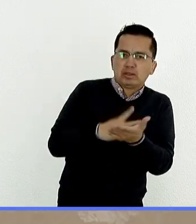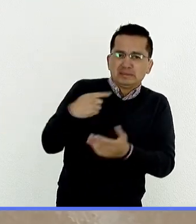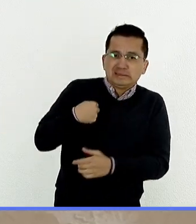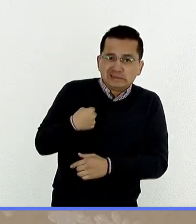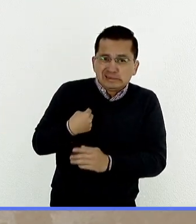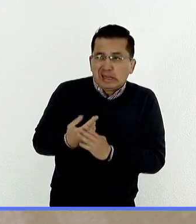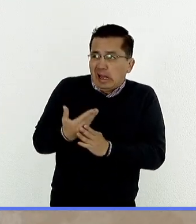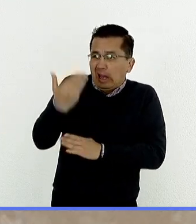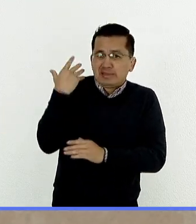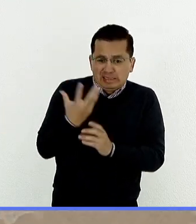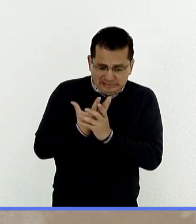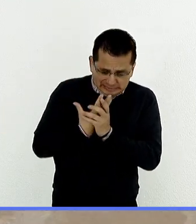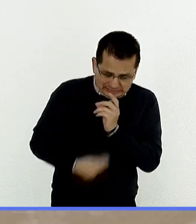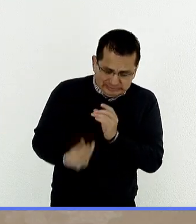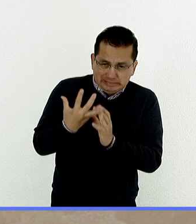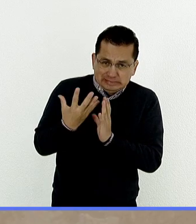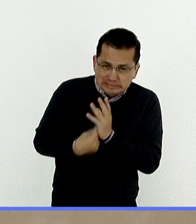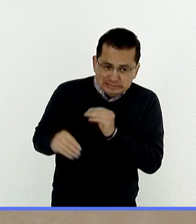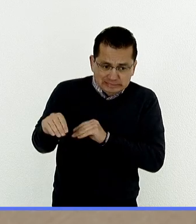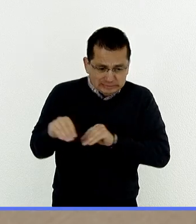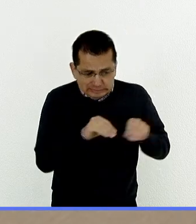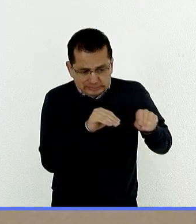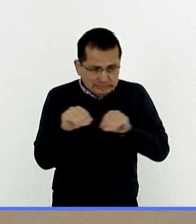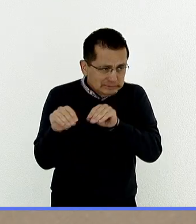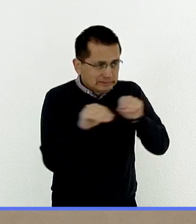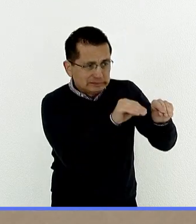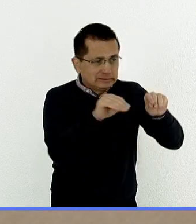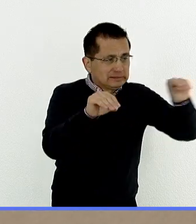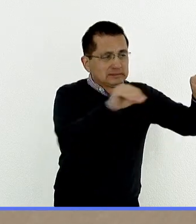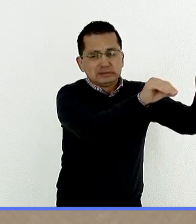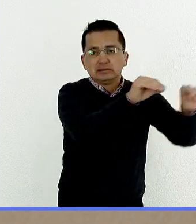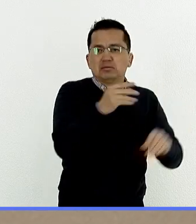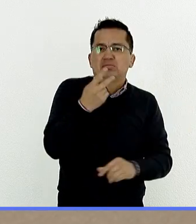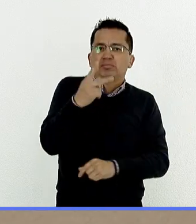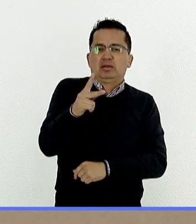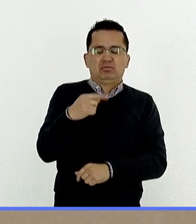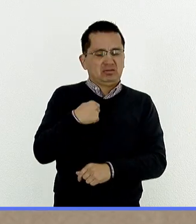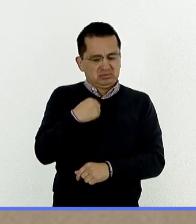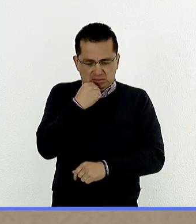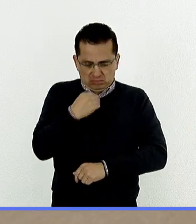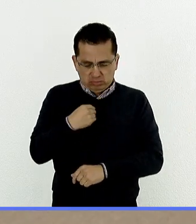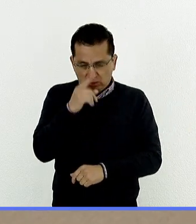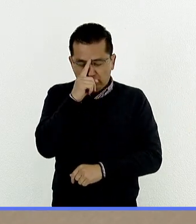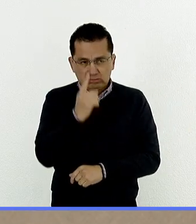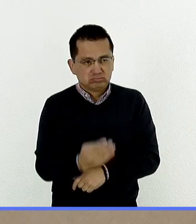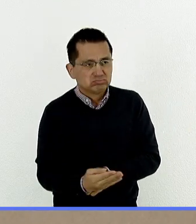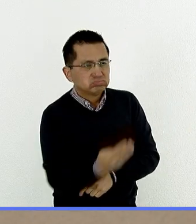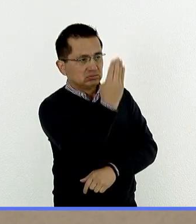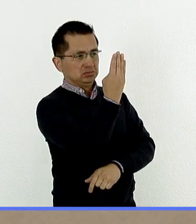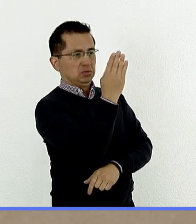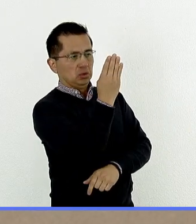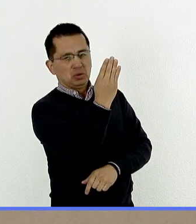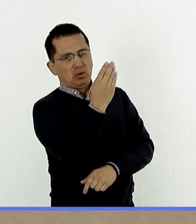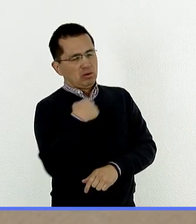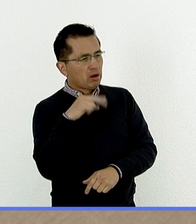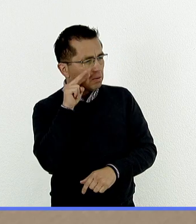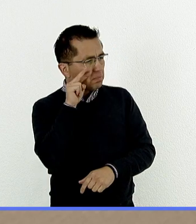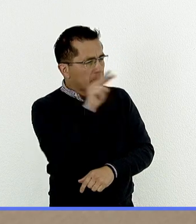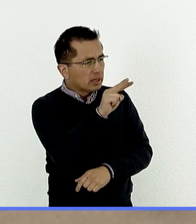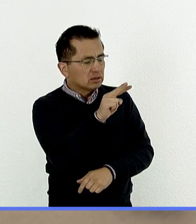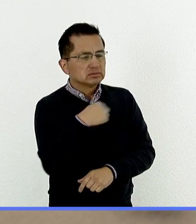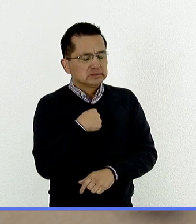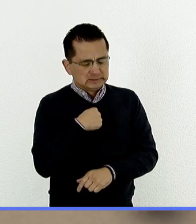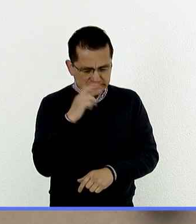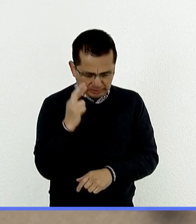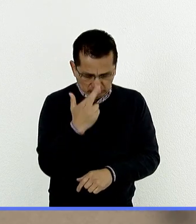de ella como si alguien pudiera esconderse de su abrazo helado me detuve frente al espejo para recordar por última vez que la realidad